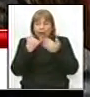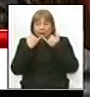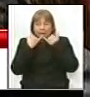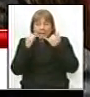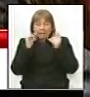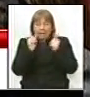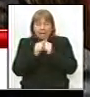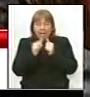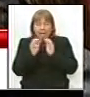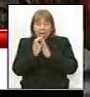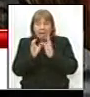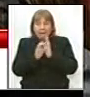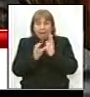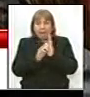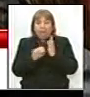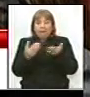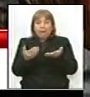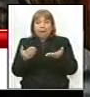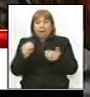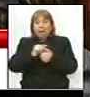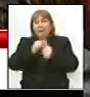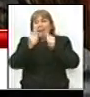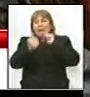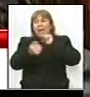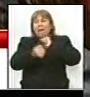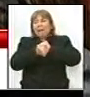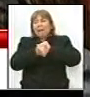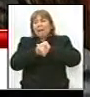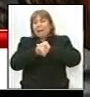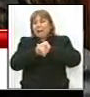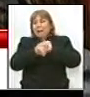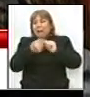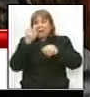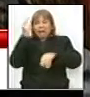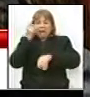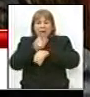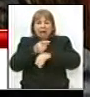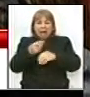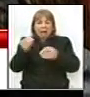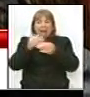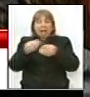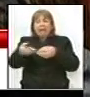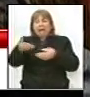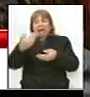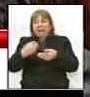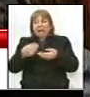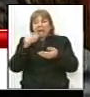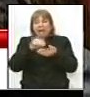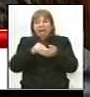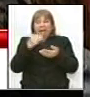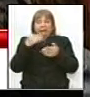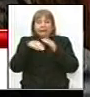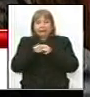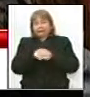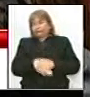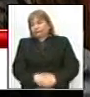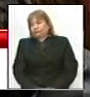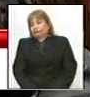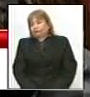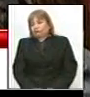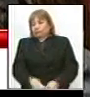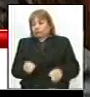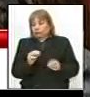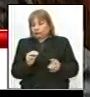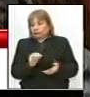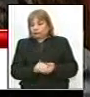constitución nosotros aumentar y si vamos a cambiar como hacer una nueva denuncia regresamos el informe para incorporar los nuevos hechos